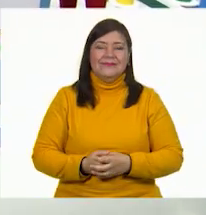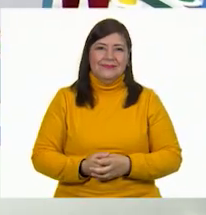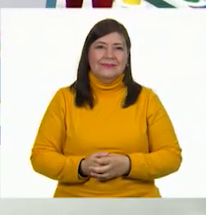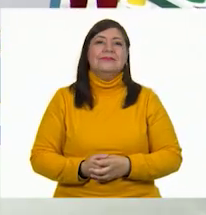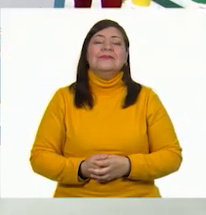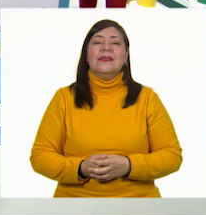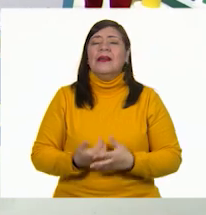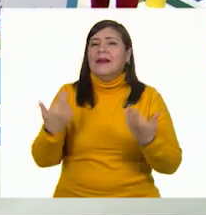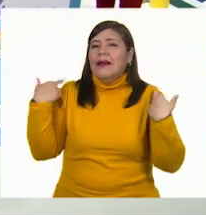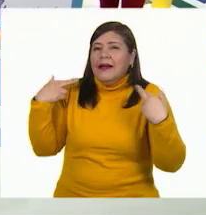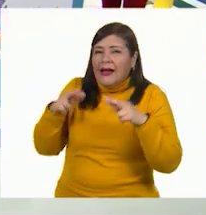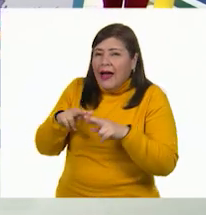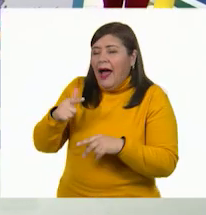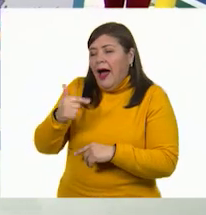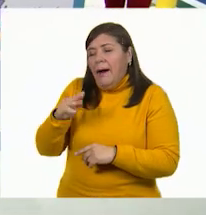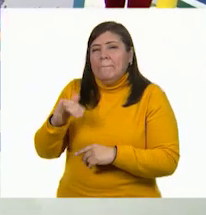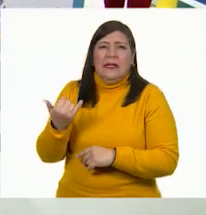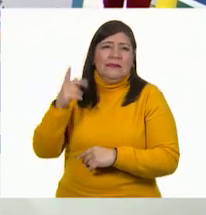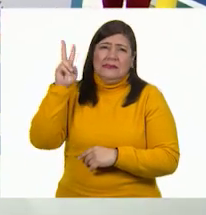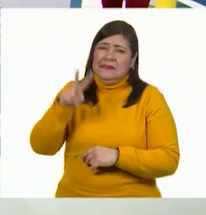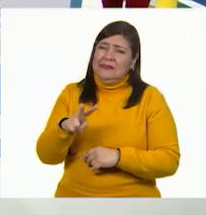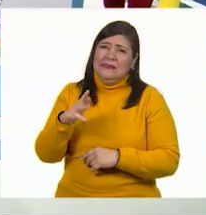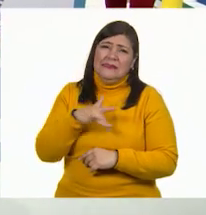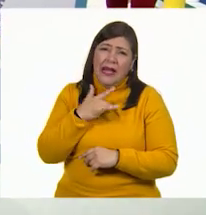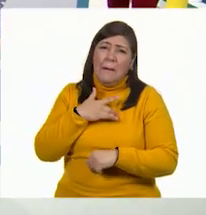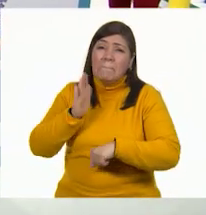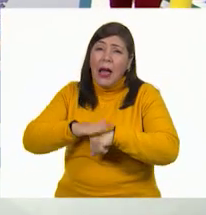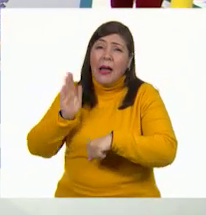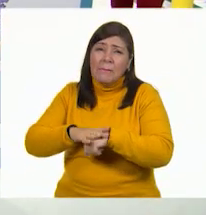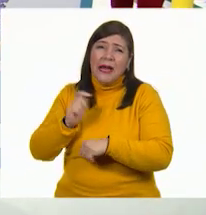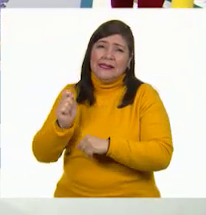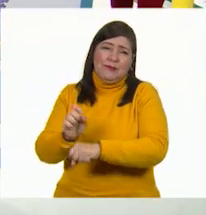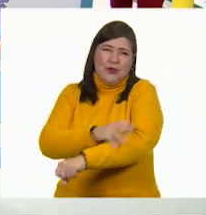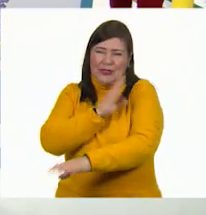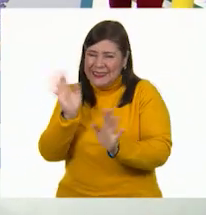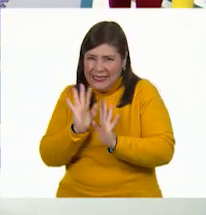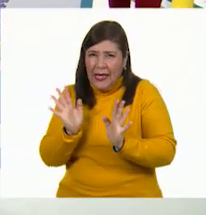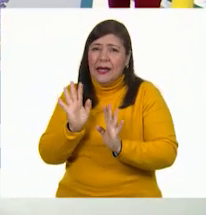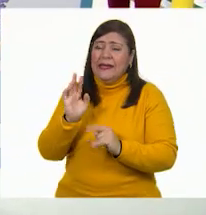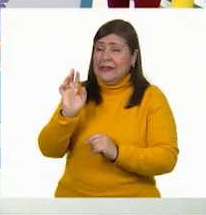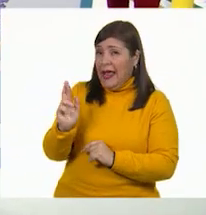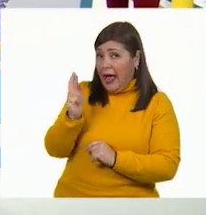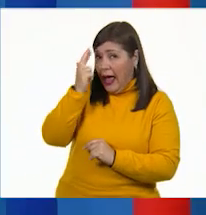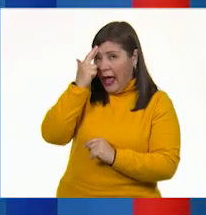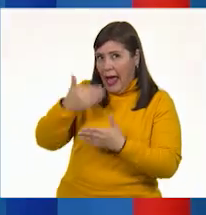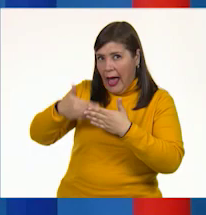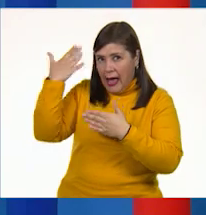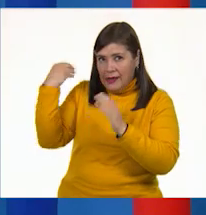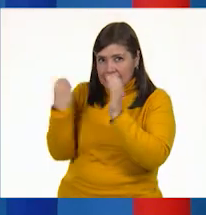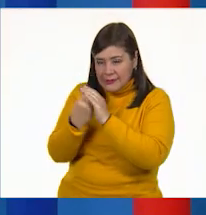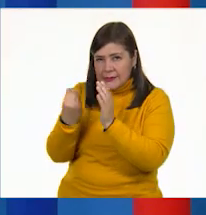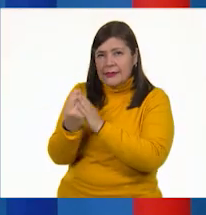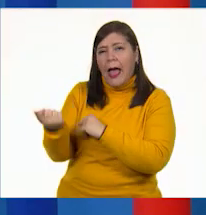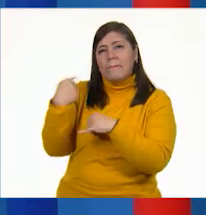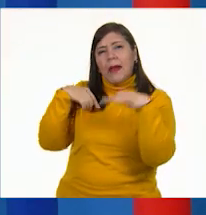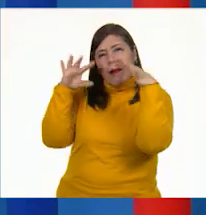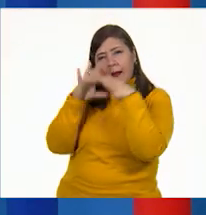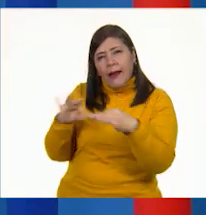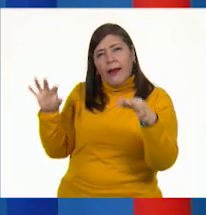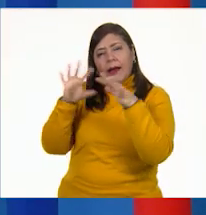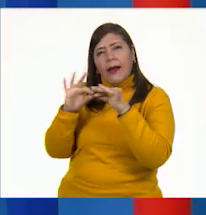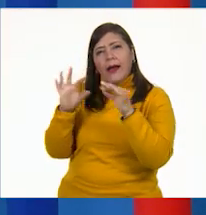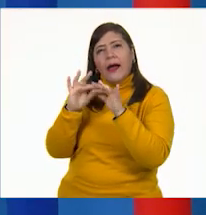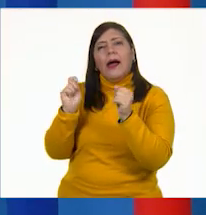Maestra Gaby, por favor, ya no hay que hacerla tanto de emoción. Recuerda que en la clase anterior nos platicaste la historia